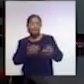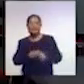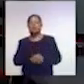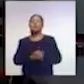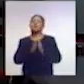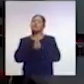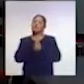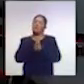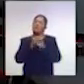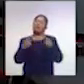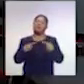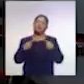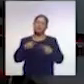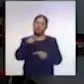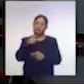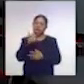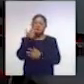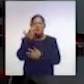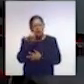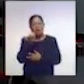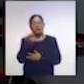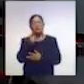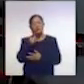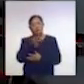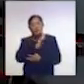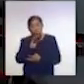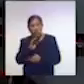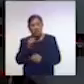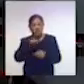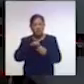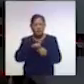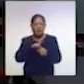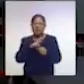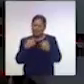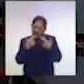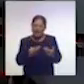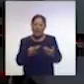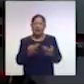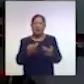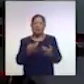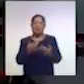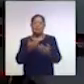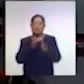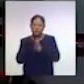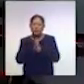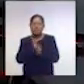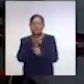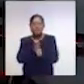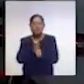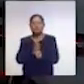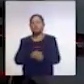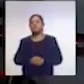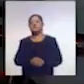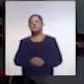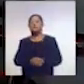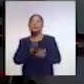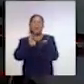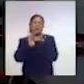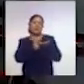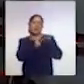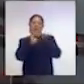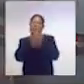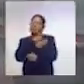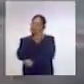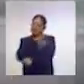la posibilidad de hacerlo, que se acerquen a estas donaciones. Muchísimas gracias por haber estado. Gracias por la invitación, Carlita. Gracias. Y gracias al auditorio. Muy buenas tardes. Tardes.